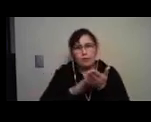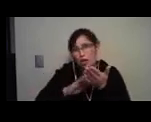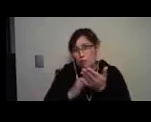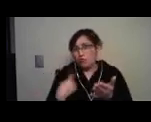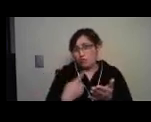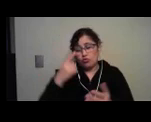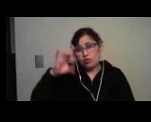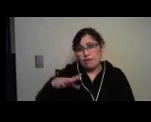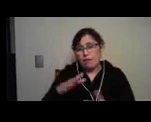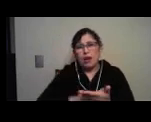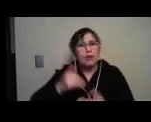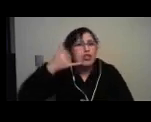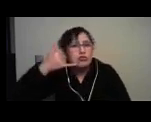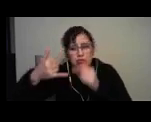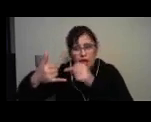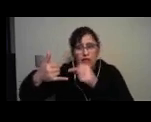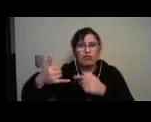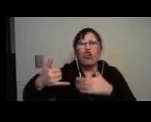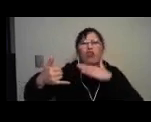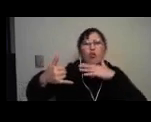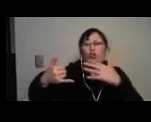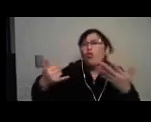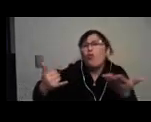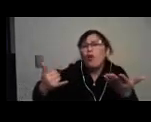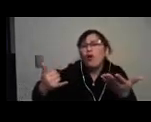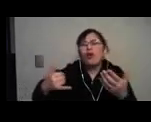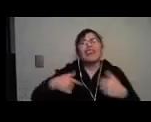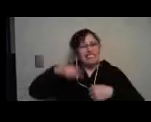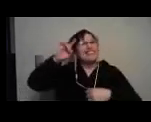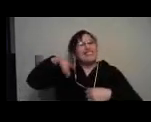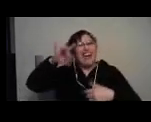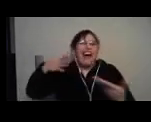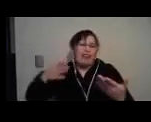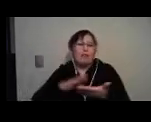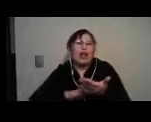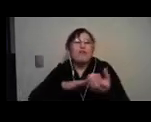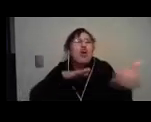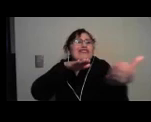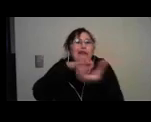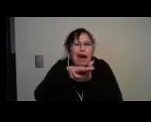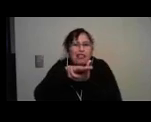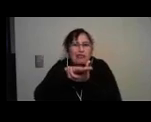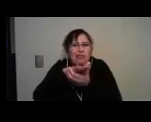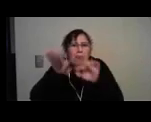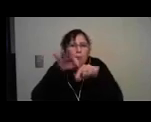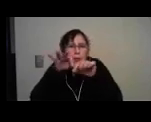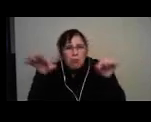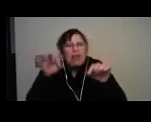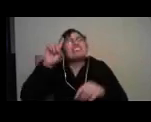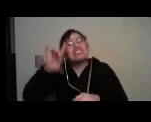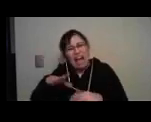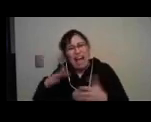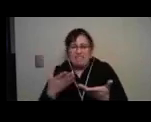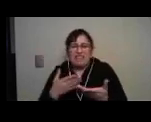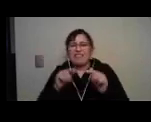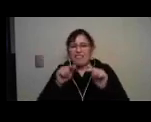sirve el celular. Por ejemplo, todos sabemos para qué sirve, cómo se ponen los zapatos. ¿Ya? Entonces, si bien el ponerse los zapatos es